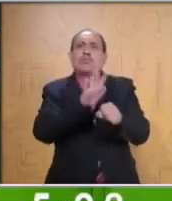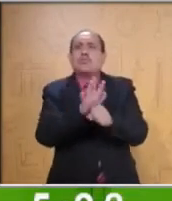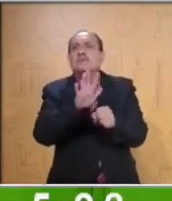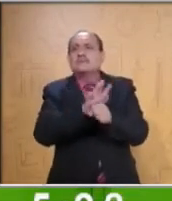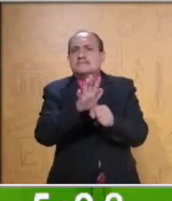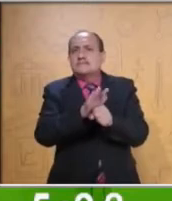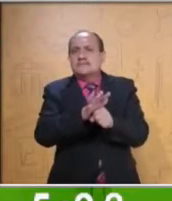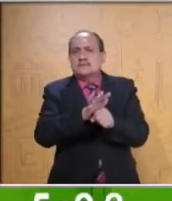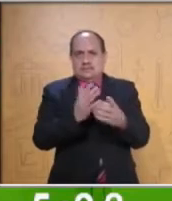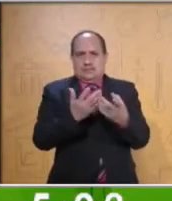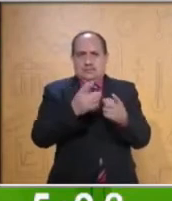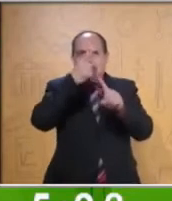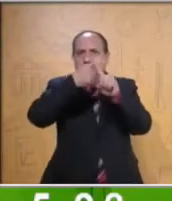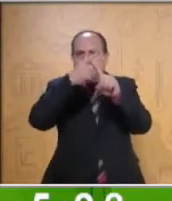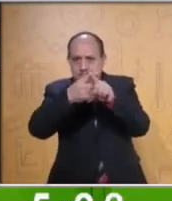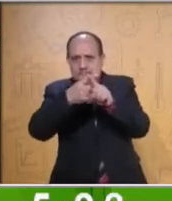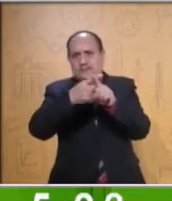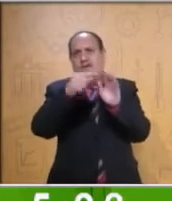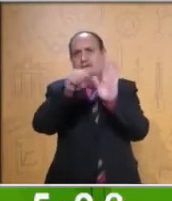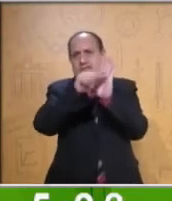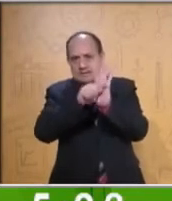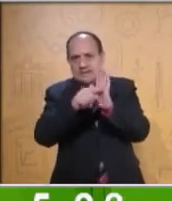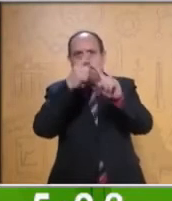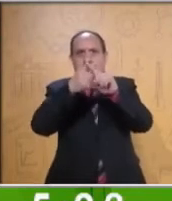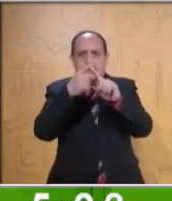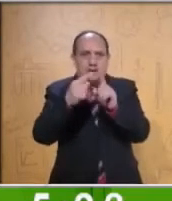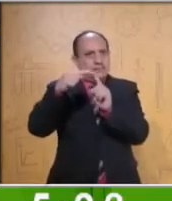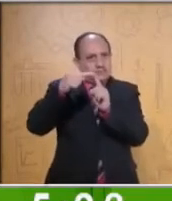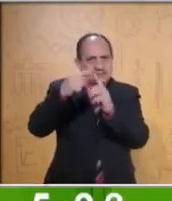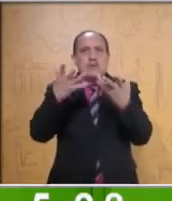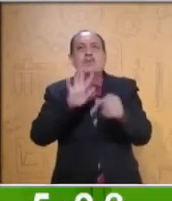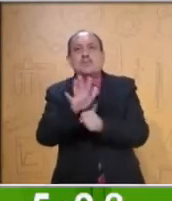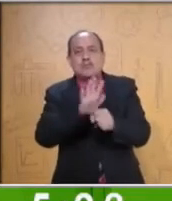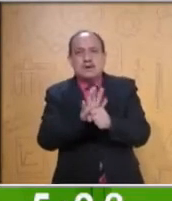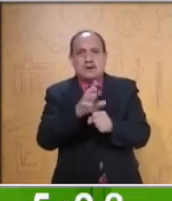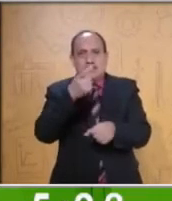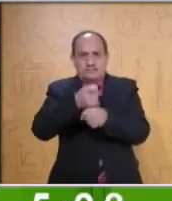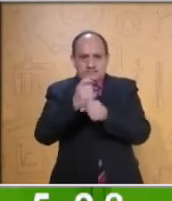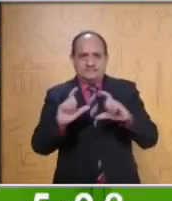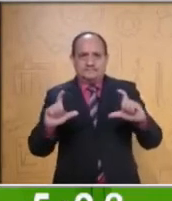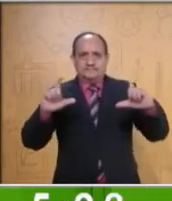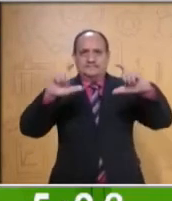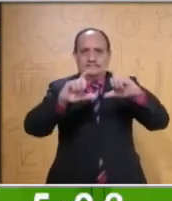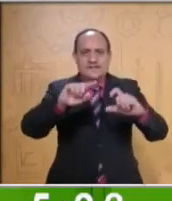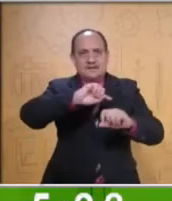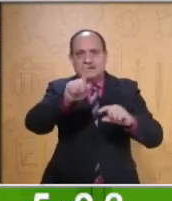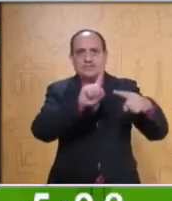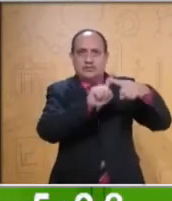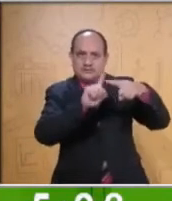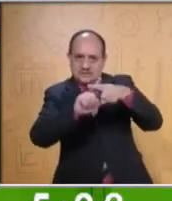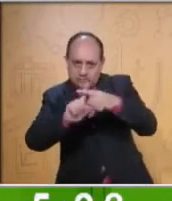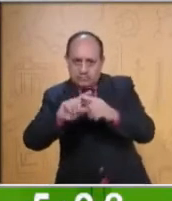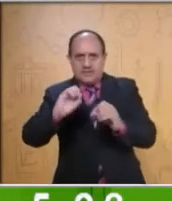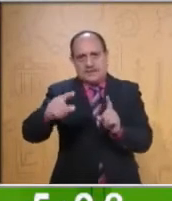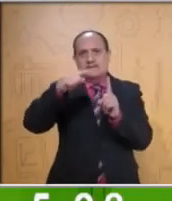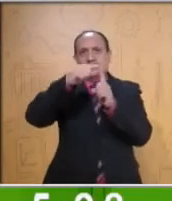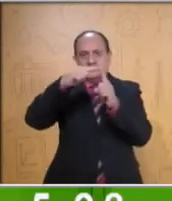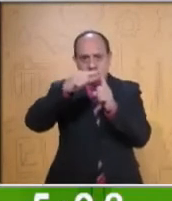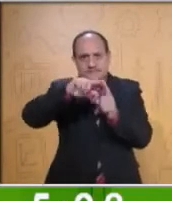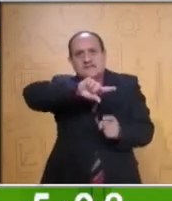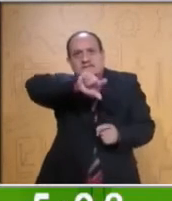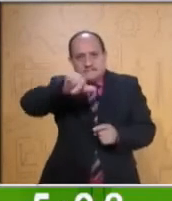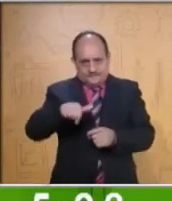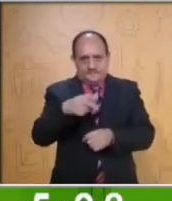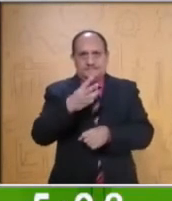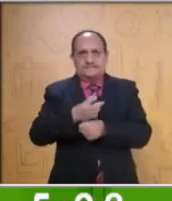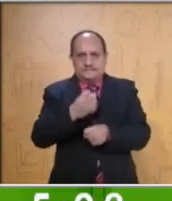yo tengo que realizar. Primero lo que está dentro del paréntesis, luego las sumas y divisiones, luego